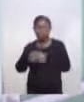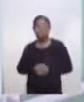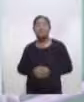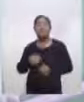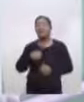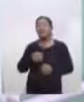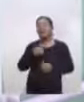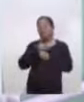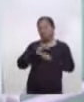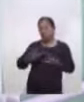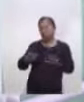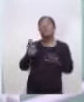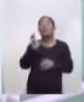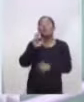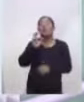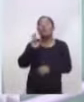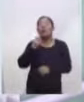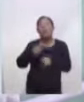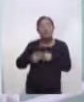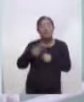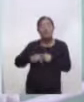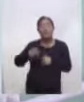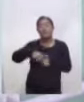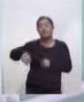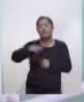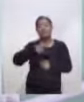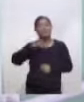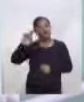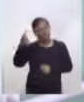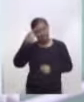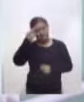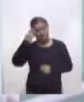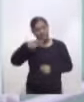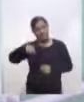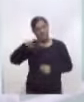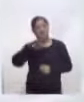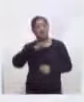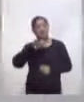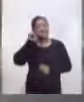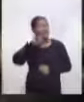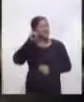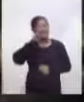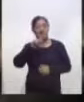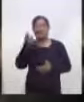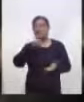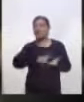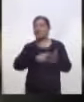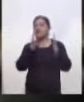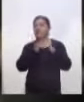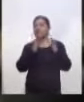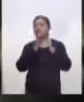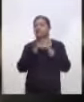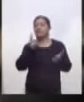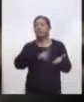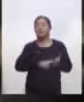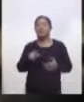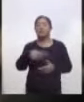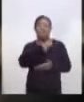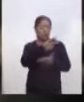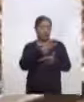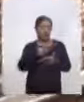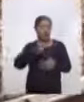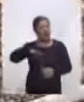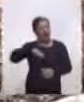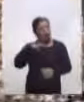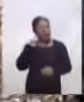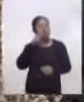los niños, ¿no?, y pues recordamos que siempre o la mayoría de casos suceden dentro del hogar, ¿no? Además del programa de prevención del abuso